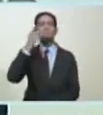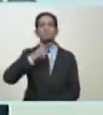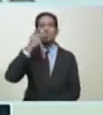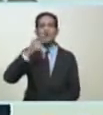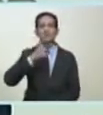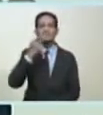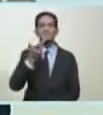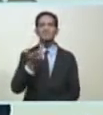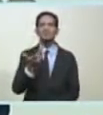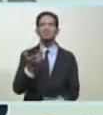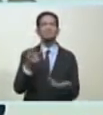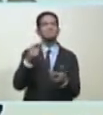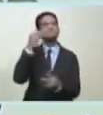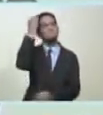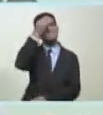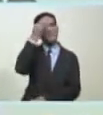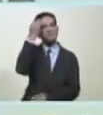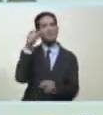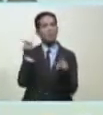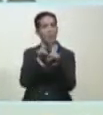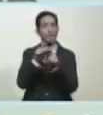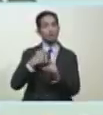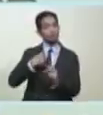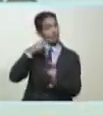Falcón, al cual respeto,